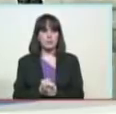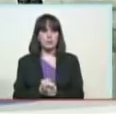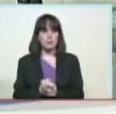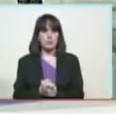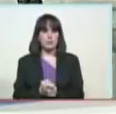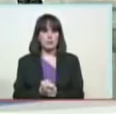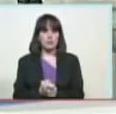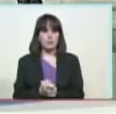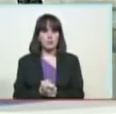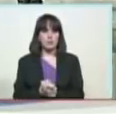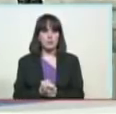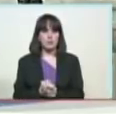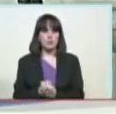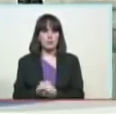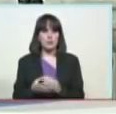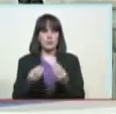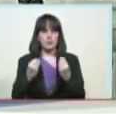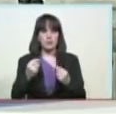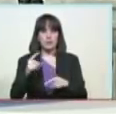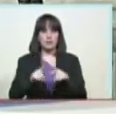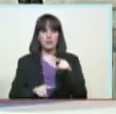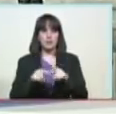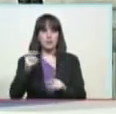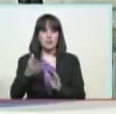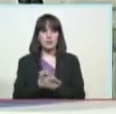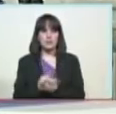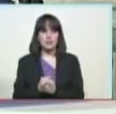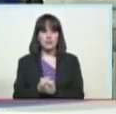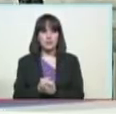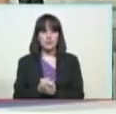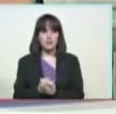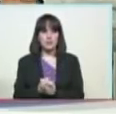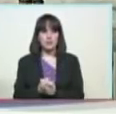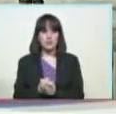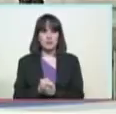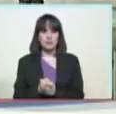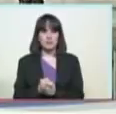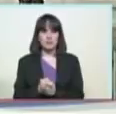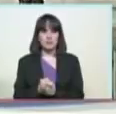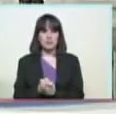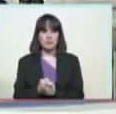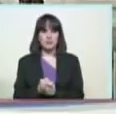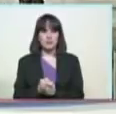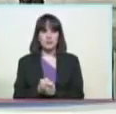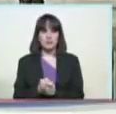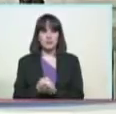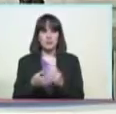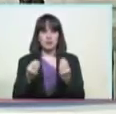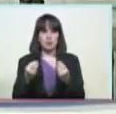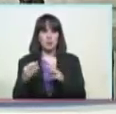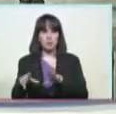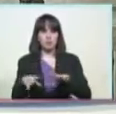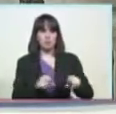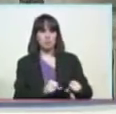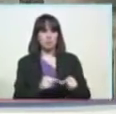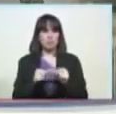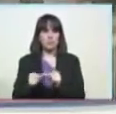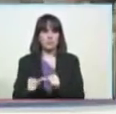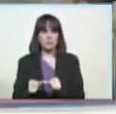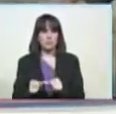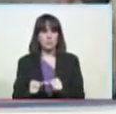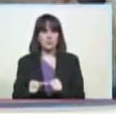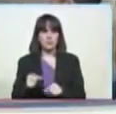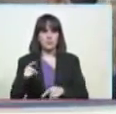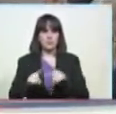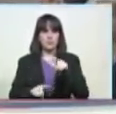contrario por falsos modelos de gestión supuestamente socialista la han hecho estancarse o retroceder o